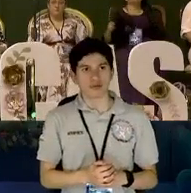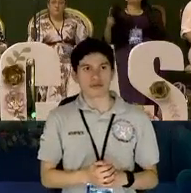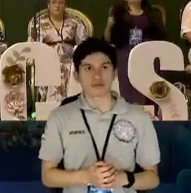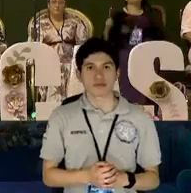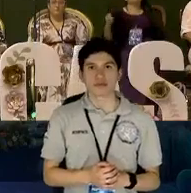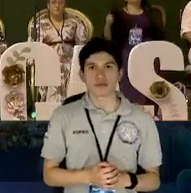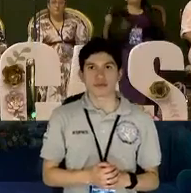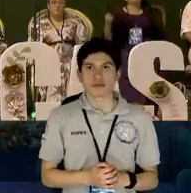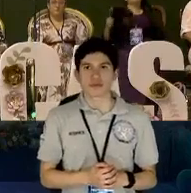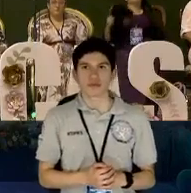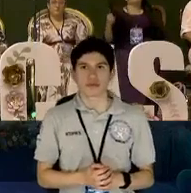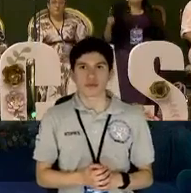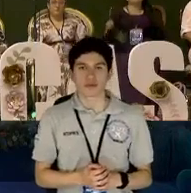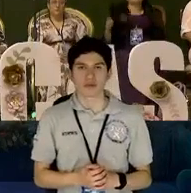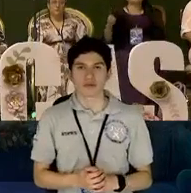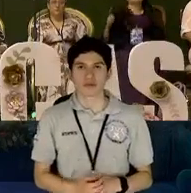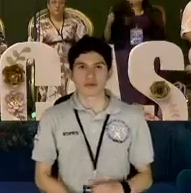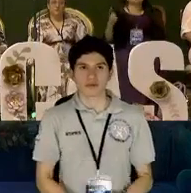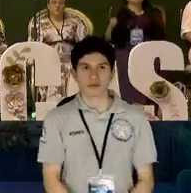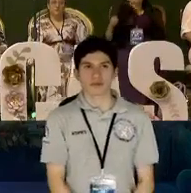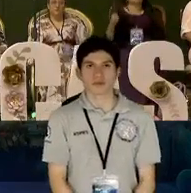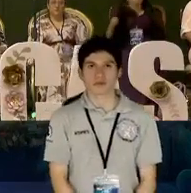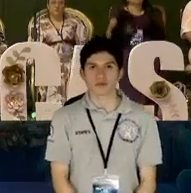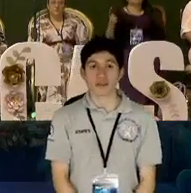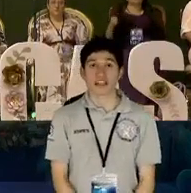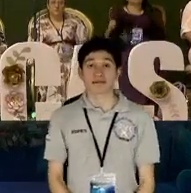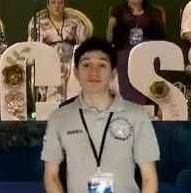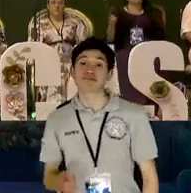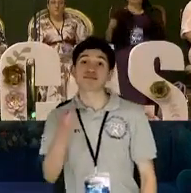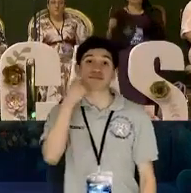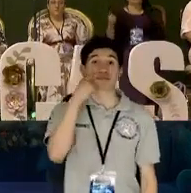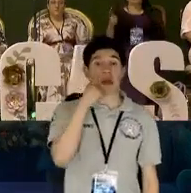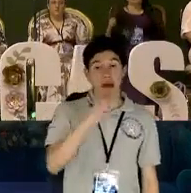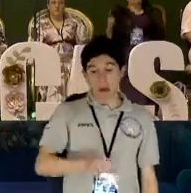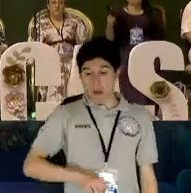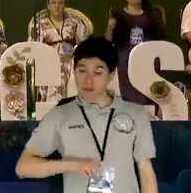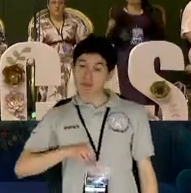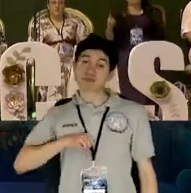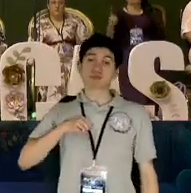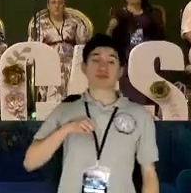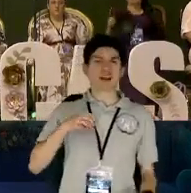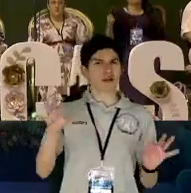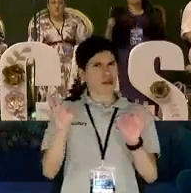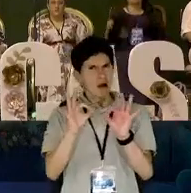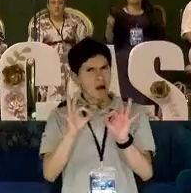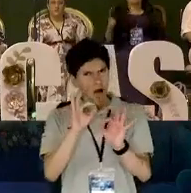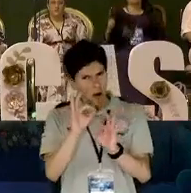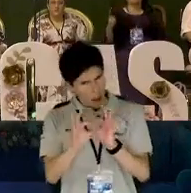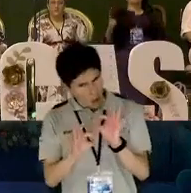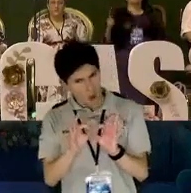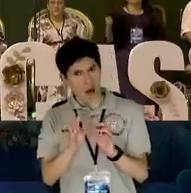altivez. Porque al altivo, ¿qué pasa? Y no porque Dios